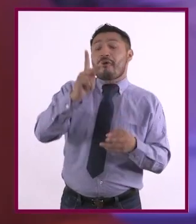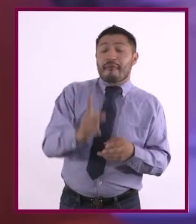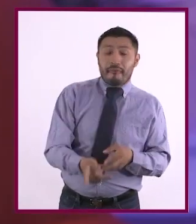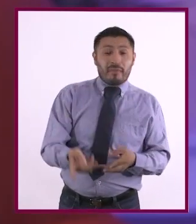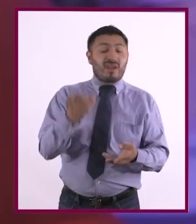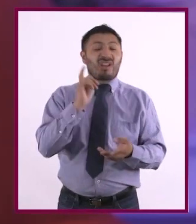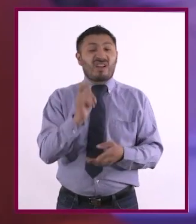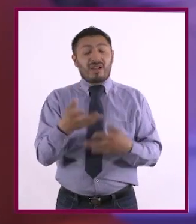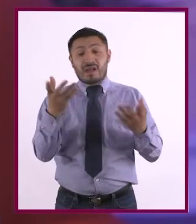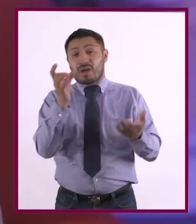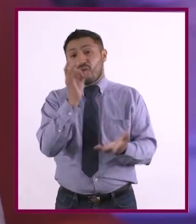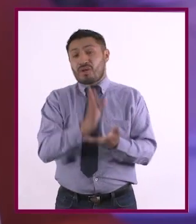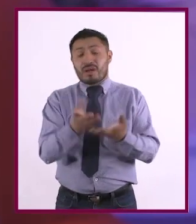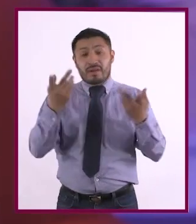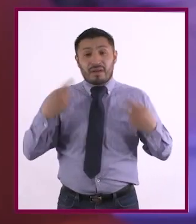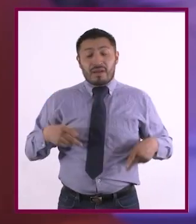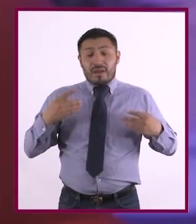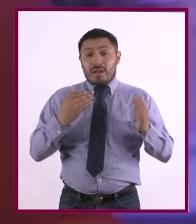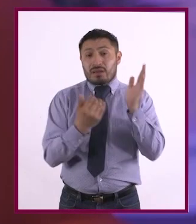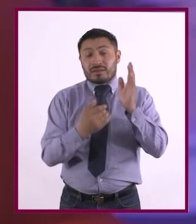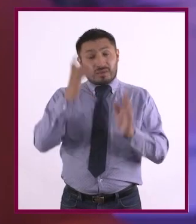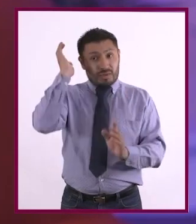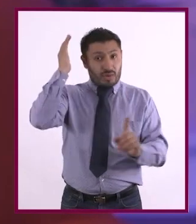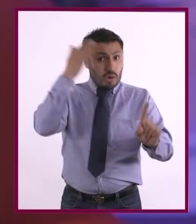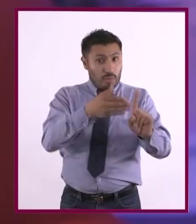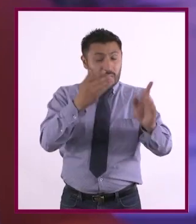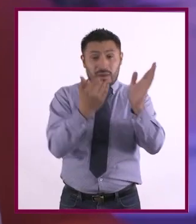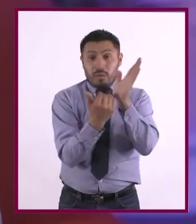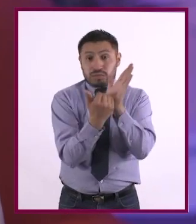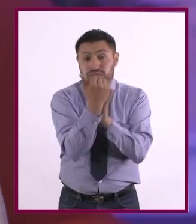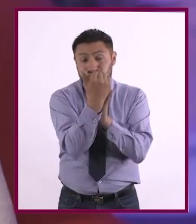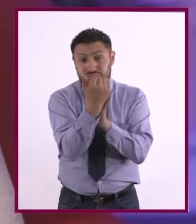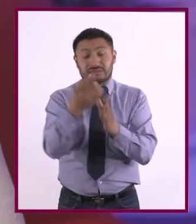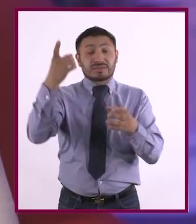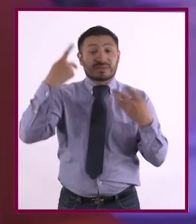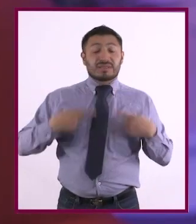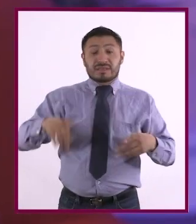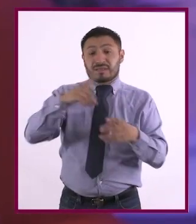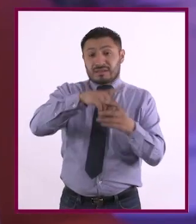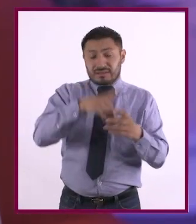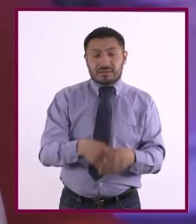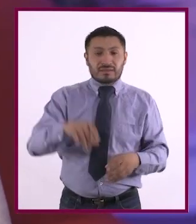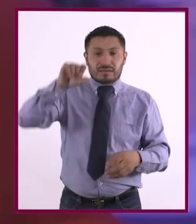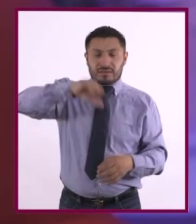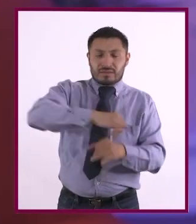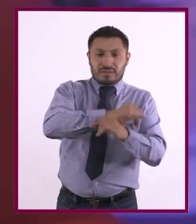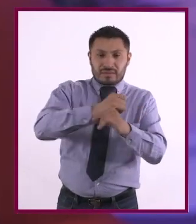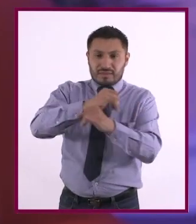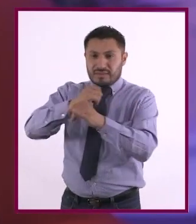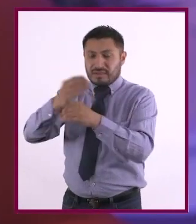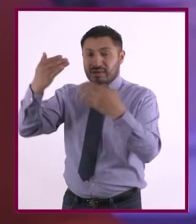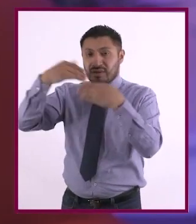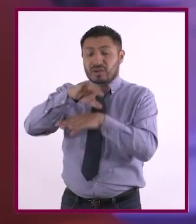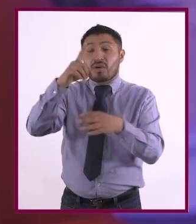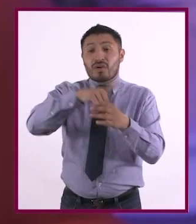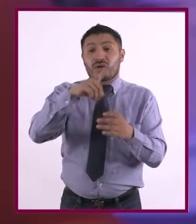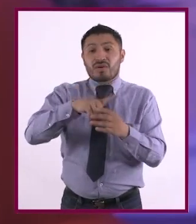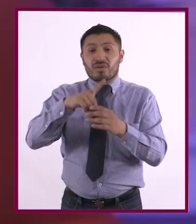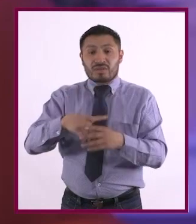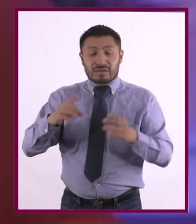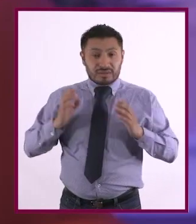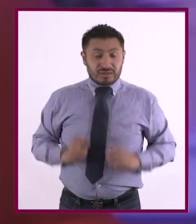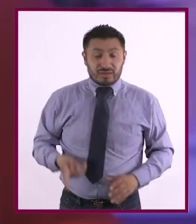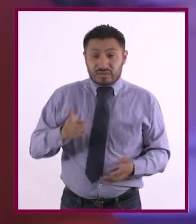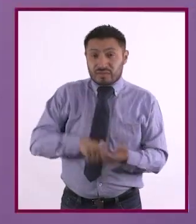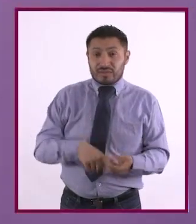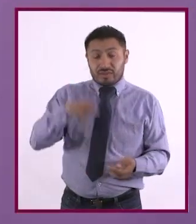espera simplemente aumentar el número de donantes registrados. Hoy Donovan nos tiene preparada una superinvestigación sobre los alcances de la donación de órganos.